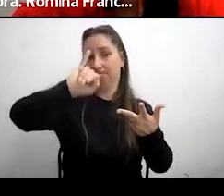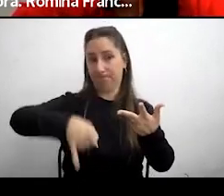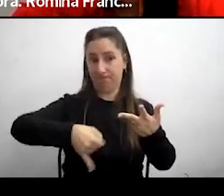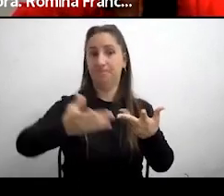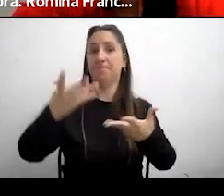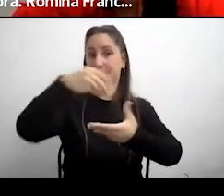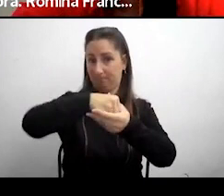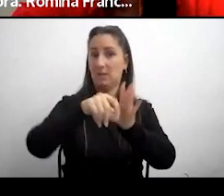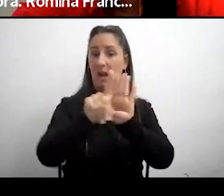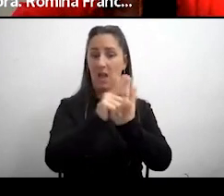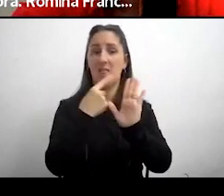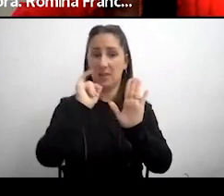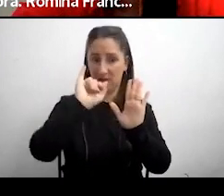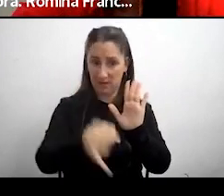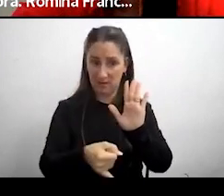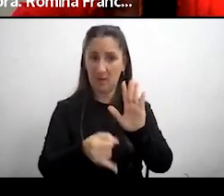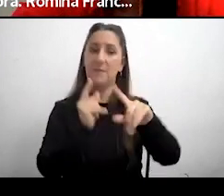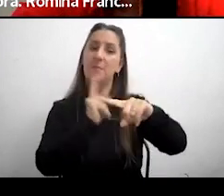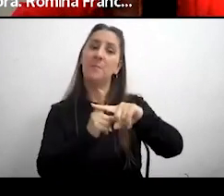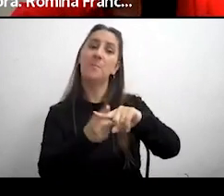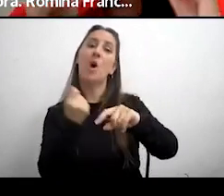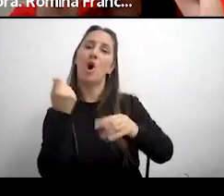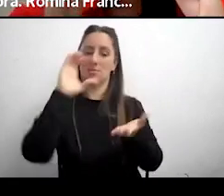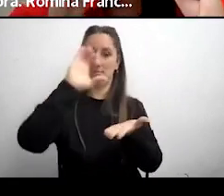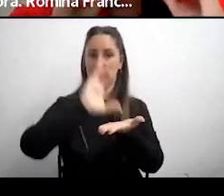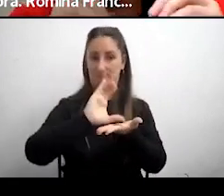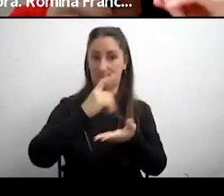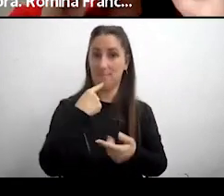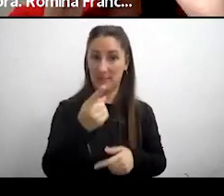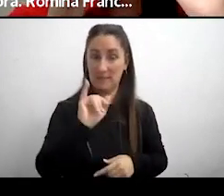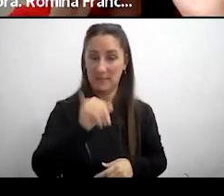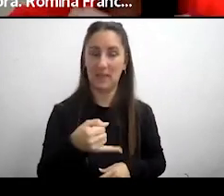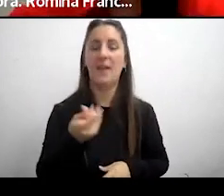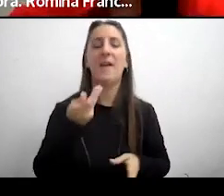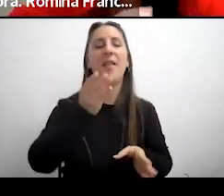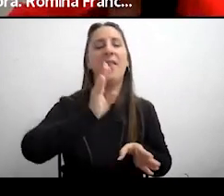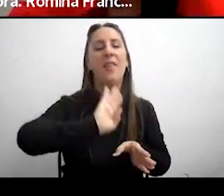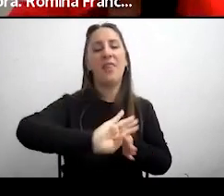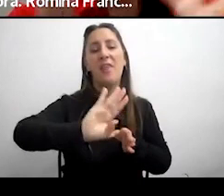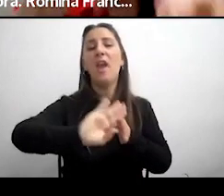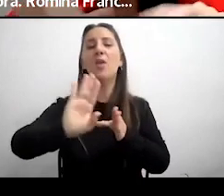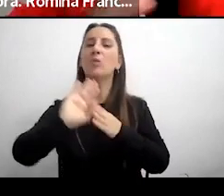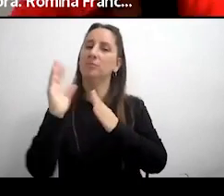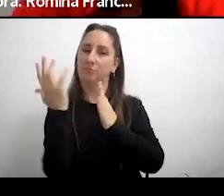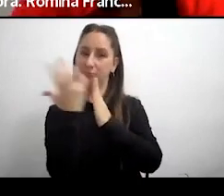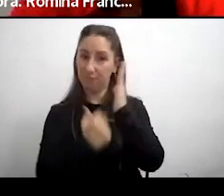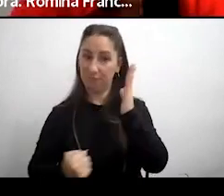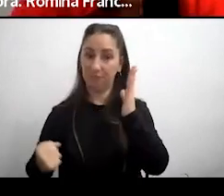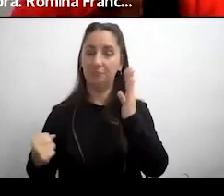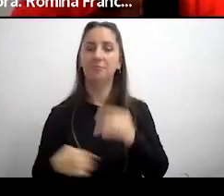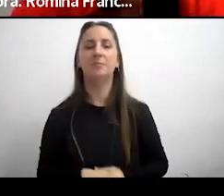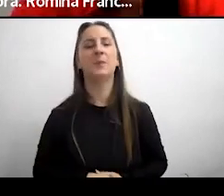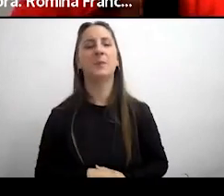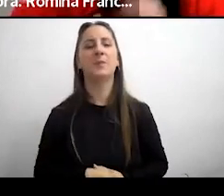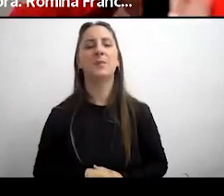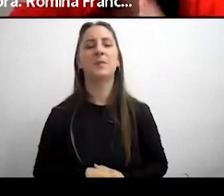la ley, se computarán por los importes que ella autoriza, o sea, son las deudas deducibles. Y acá